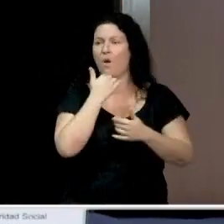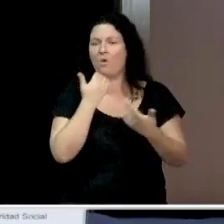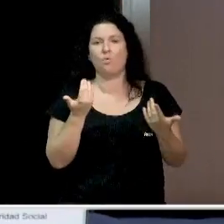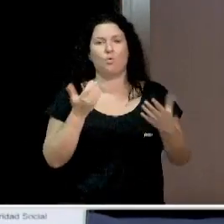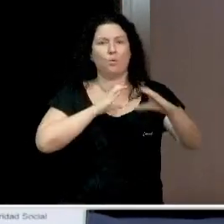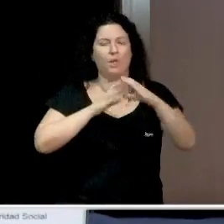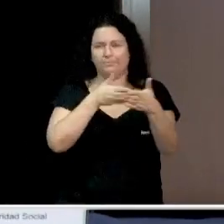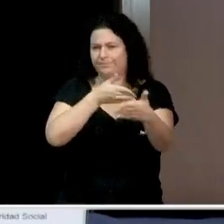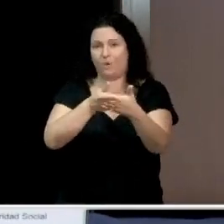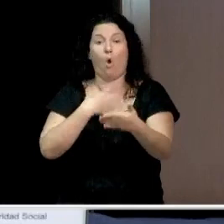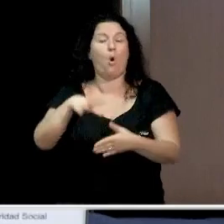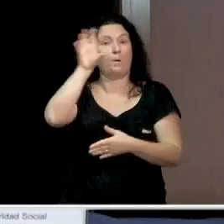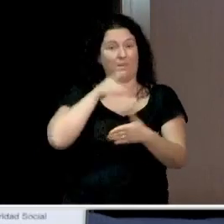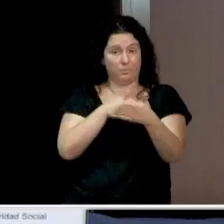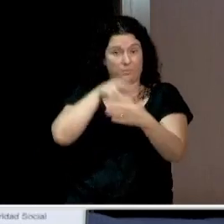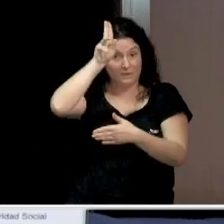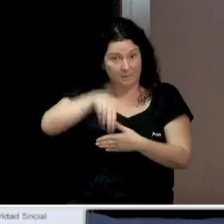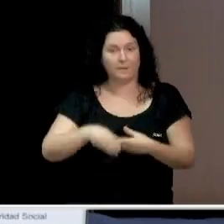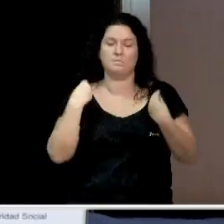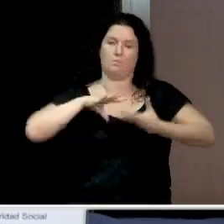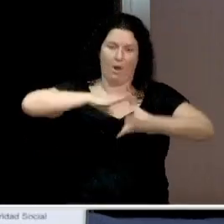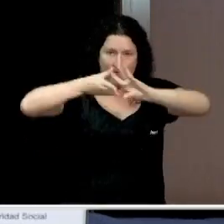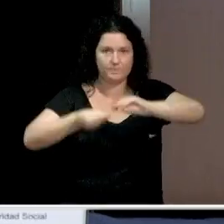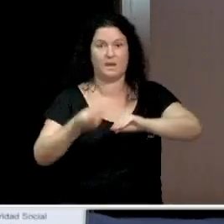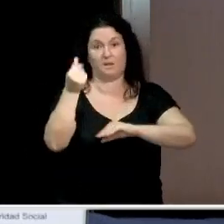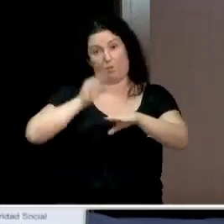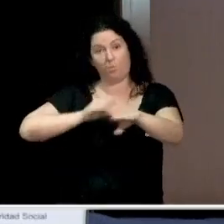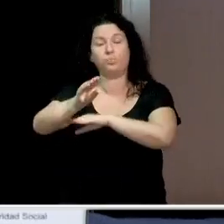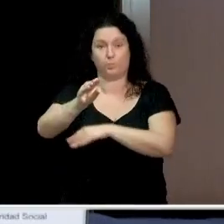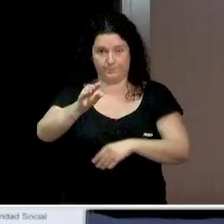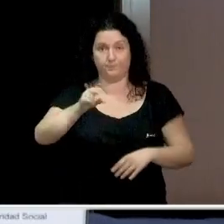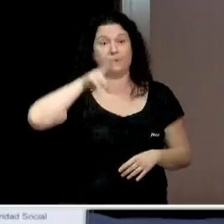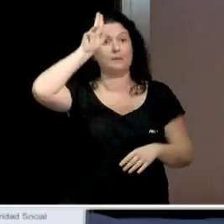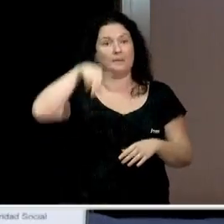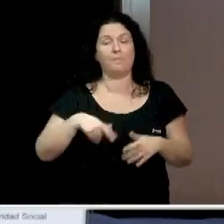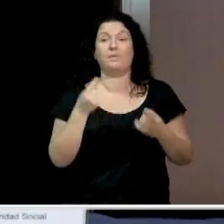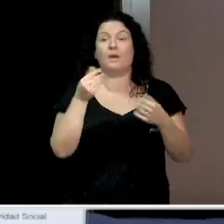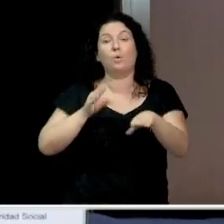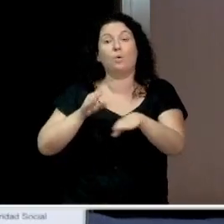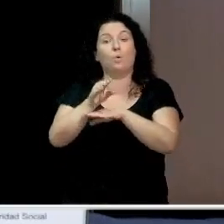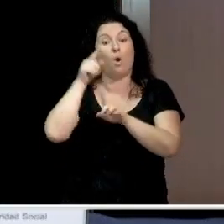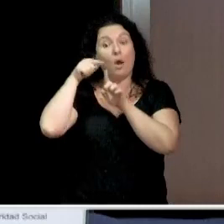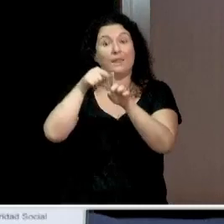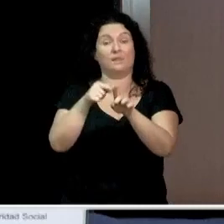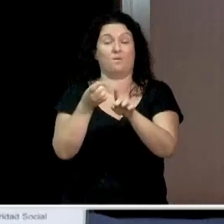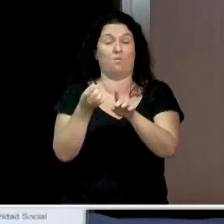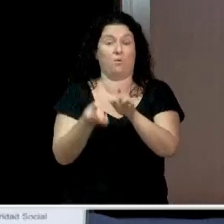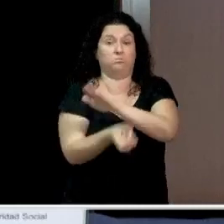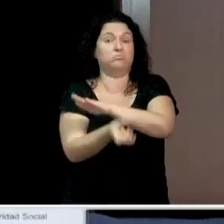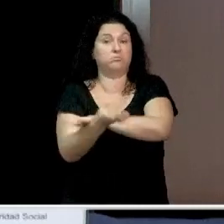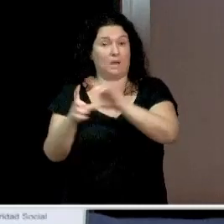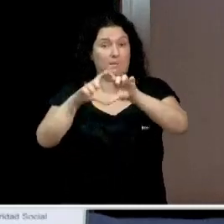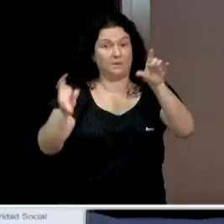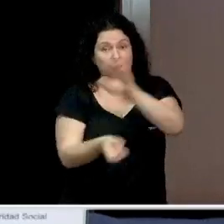o la comprensión misma de los centros, en los centros de producción. Ayudas para el emprendimiento, el trabajo autónomo de las personas